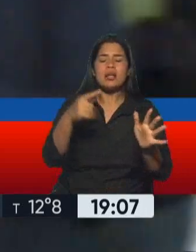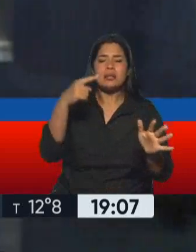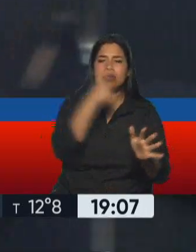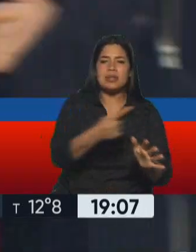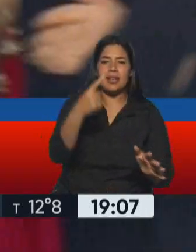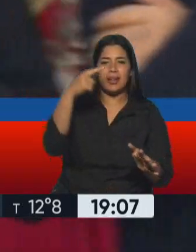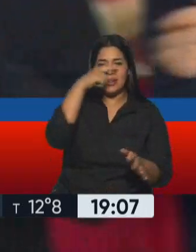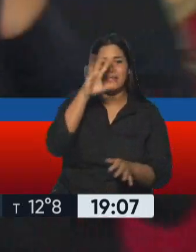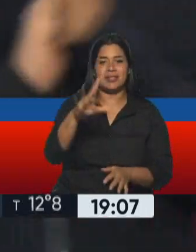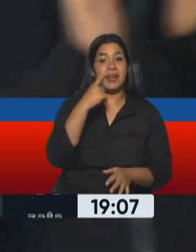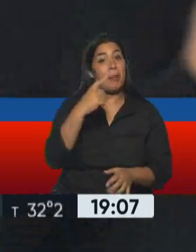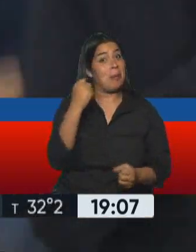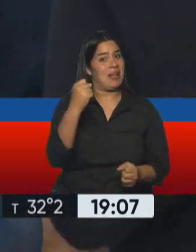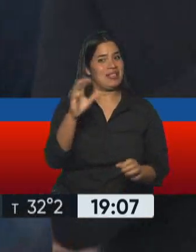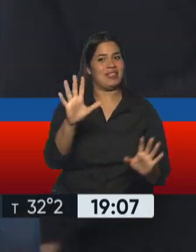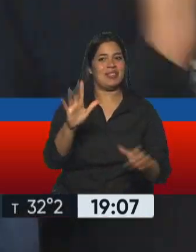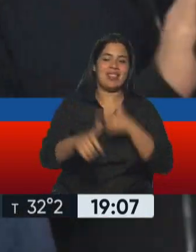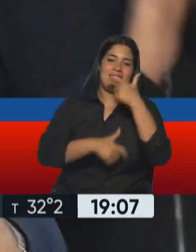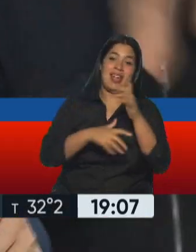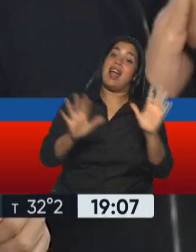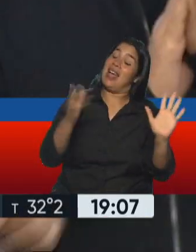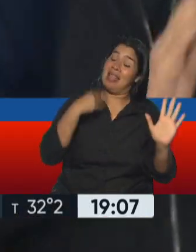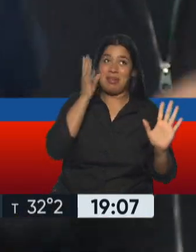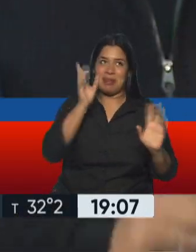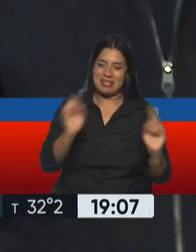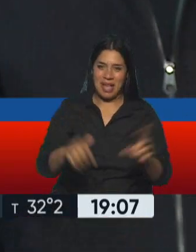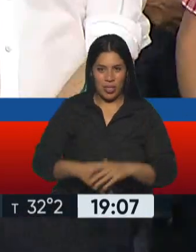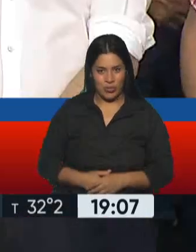mil pesos. No, si no sería mucho,